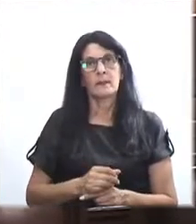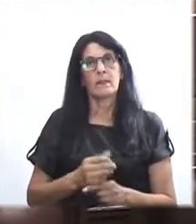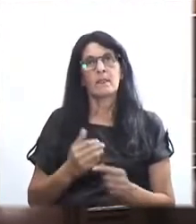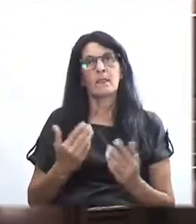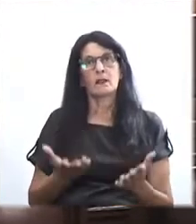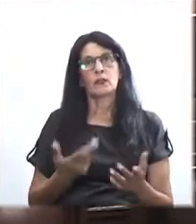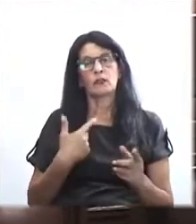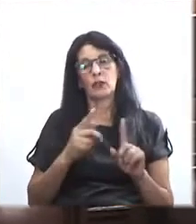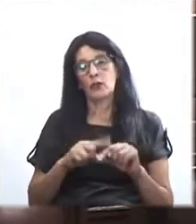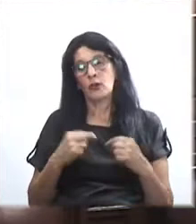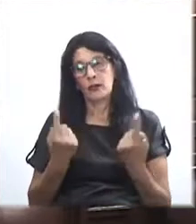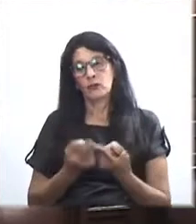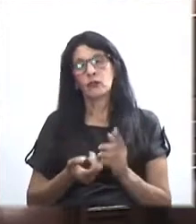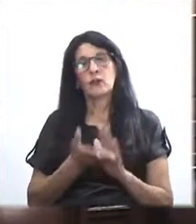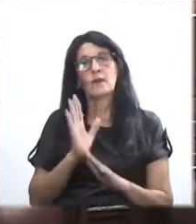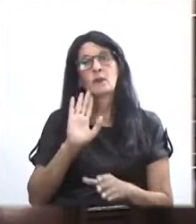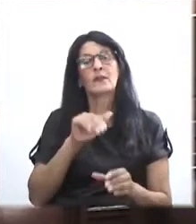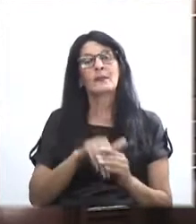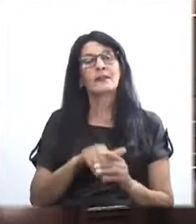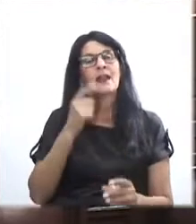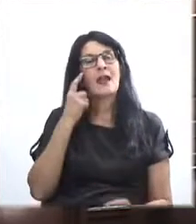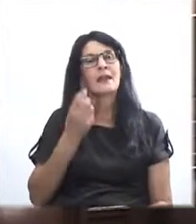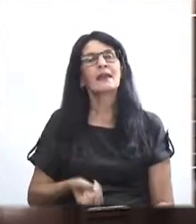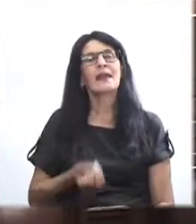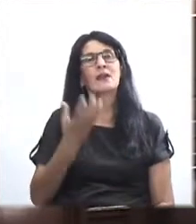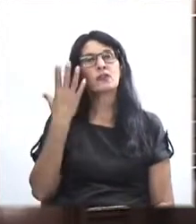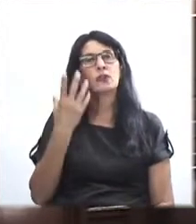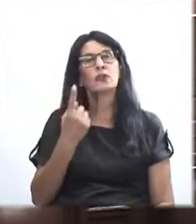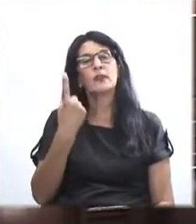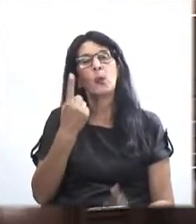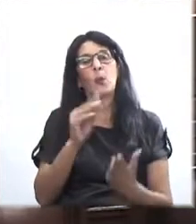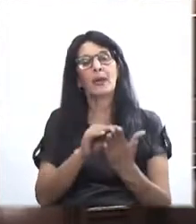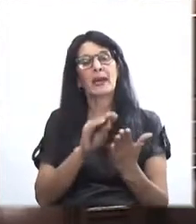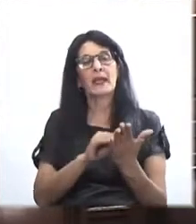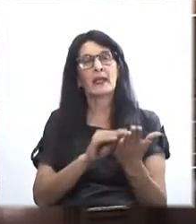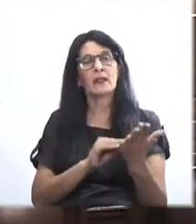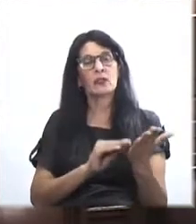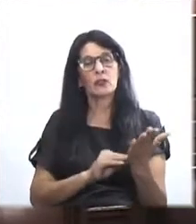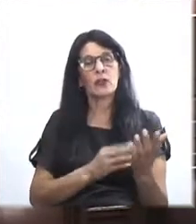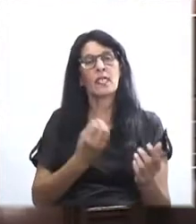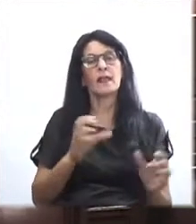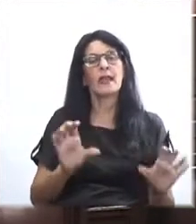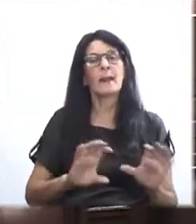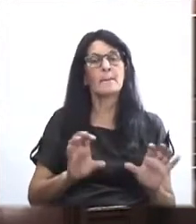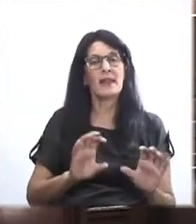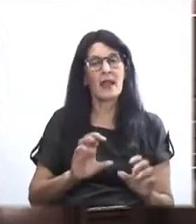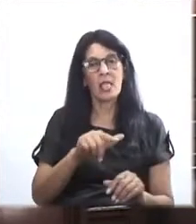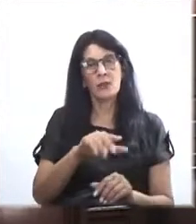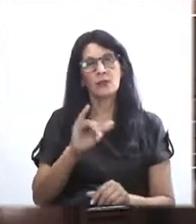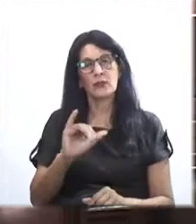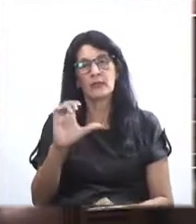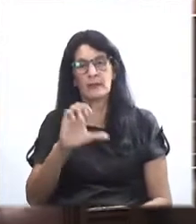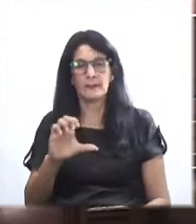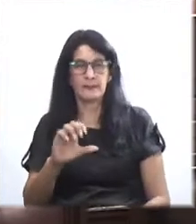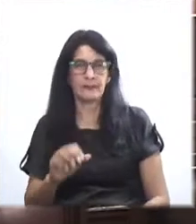lo que nosotros vamos a votar acá es la creación de un registro de empleadores y empleados.